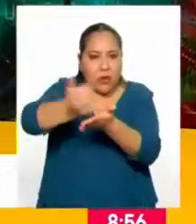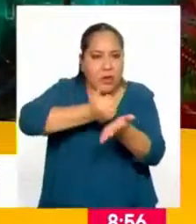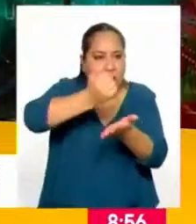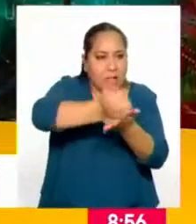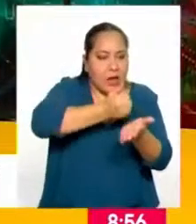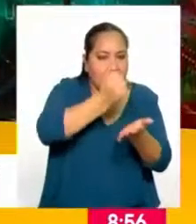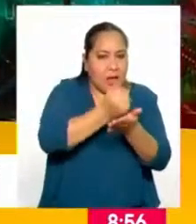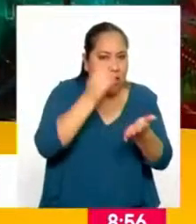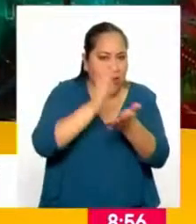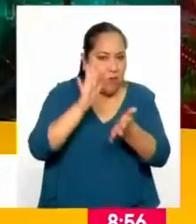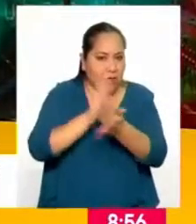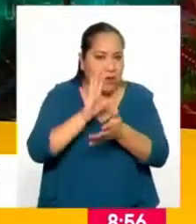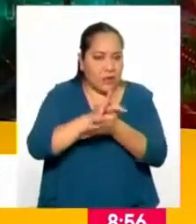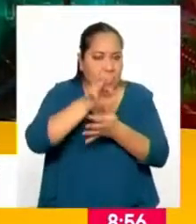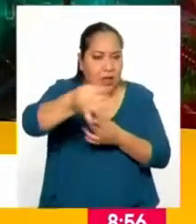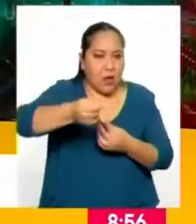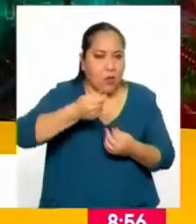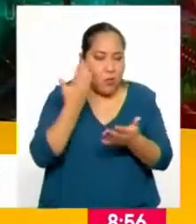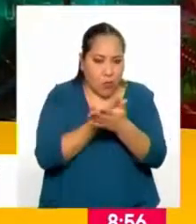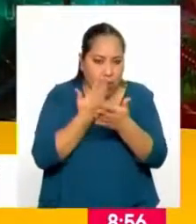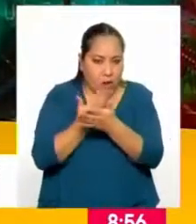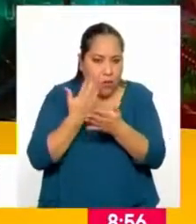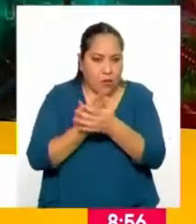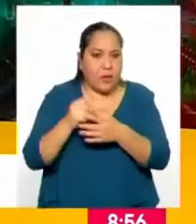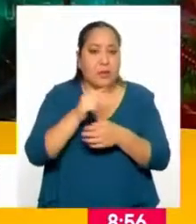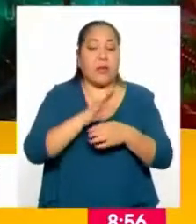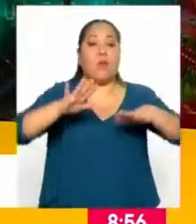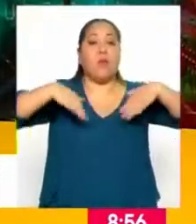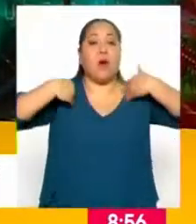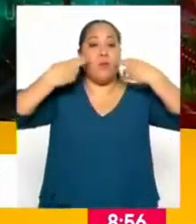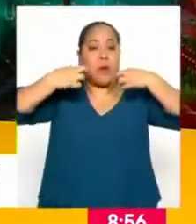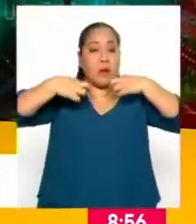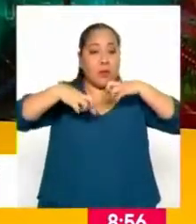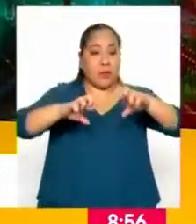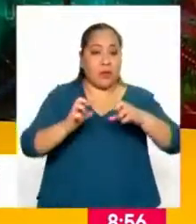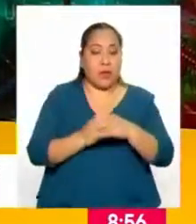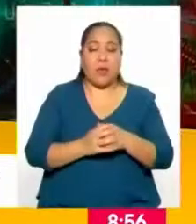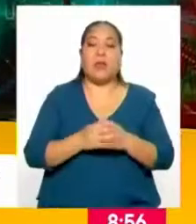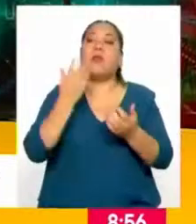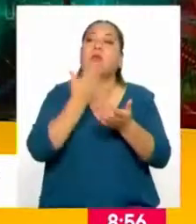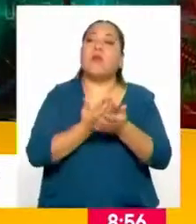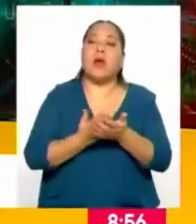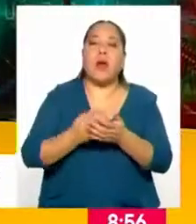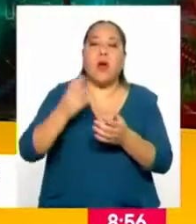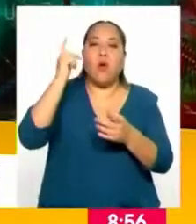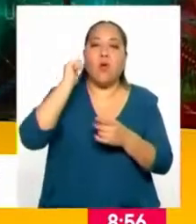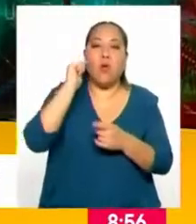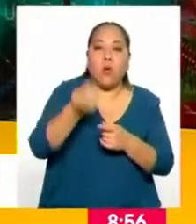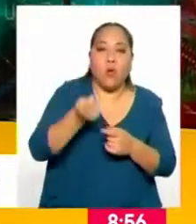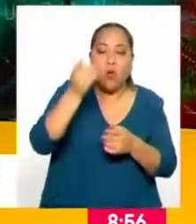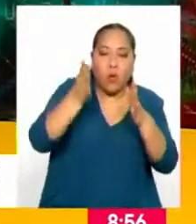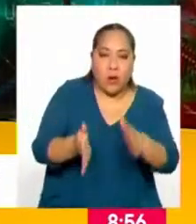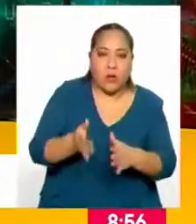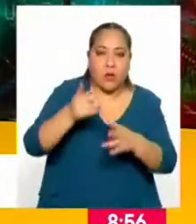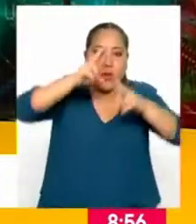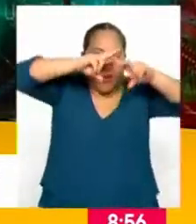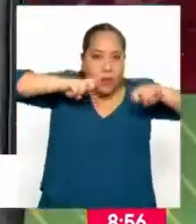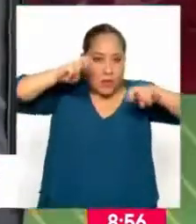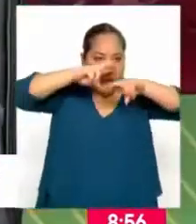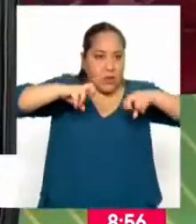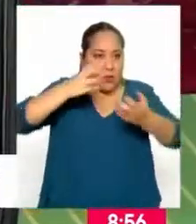los documentos o elementos de prueba suficientes que puedan permitir sustentar ante un juez el inicio de una investigación